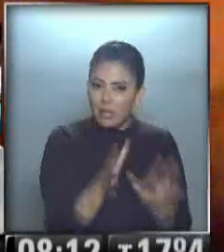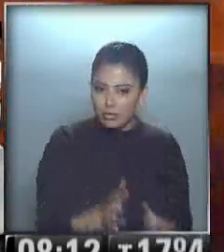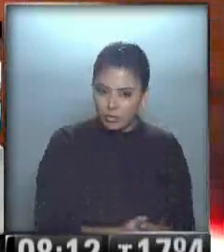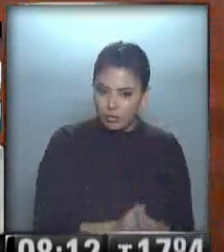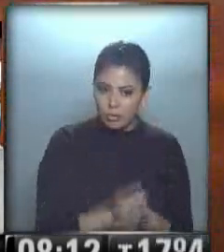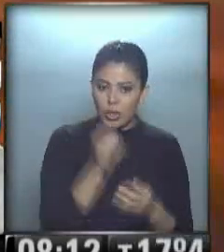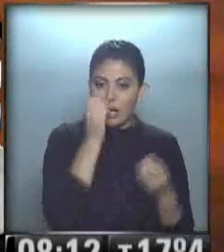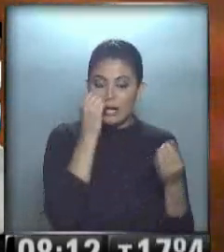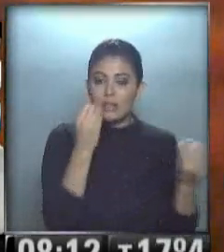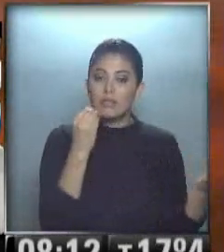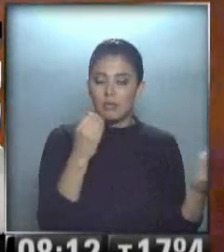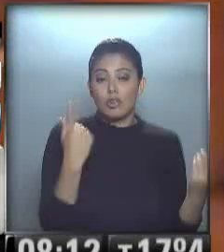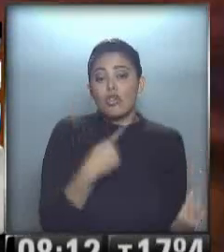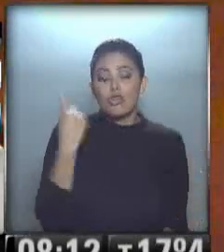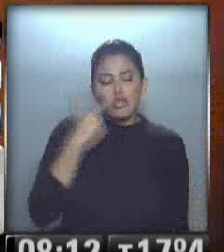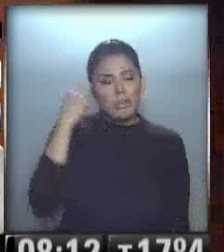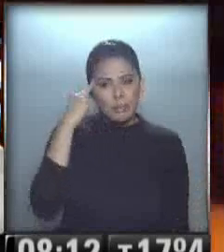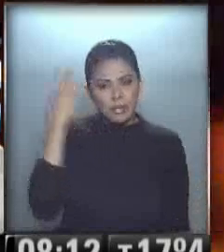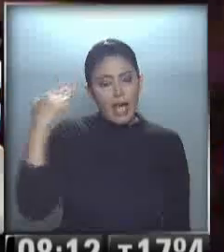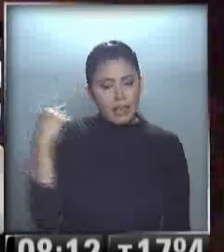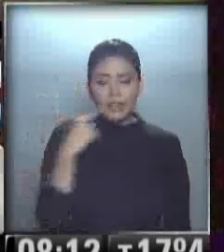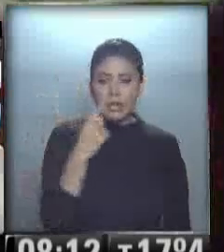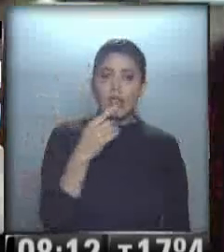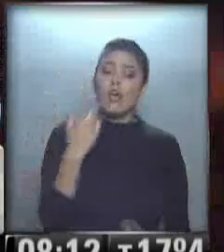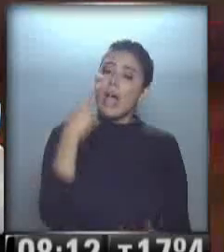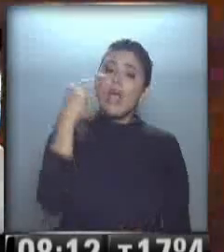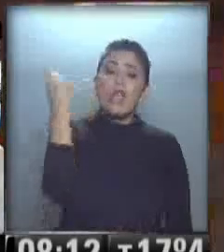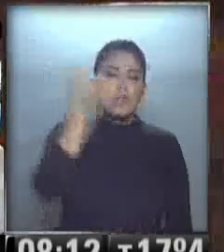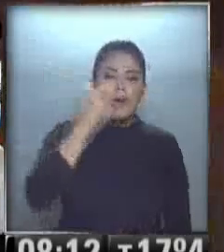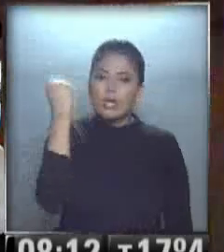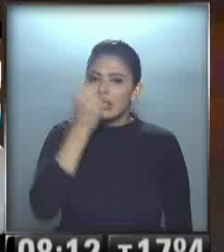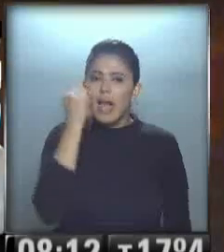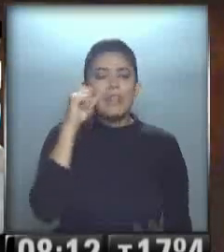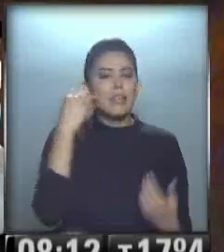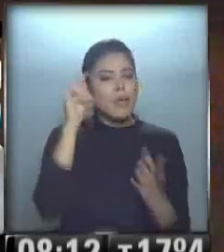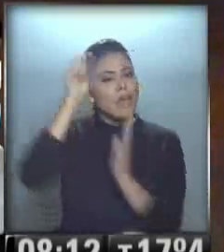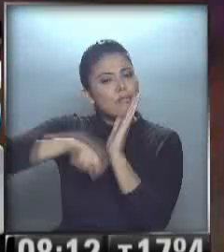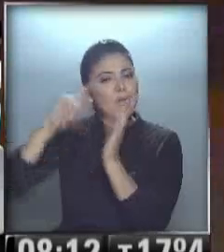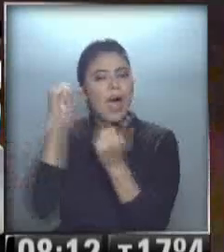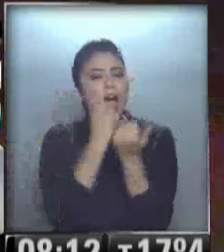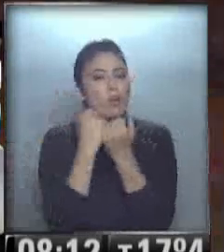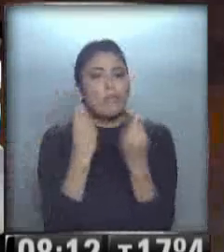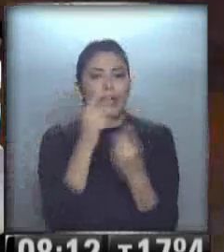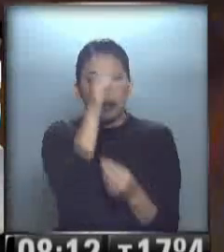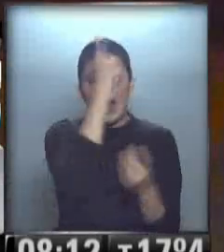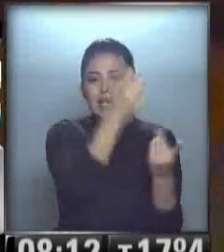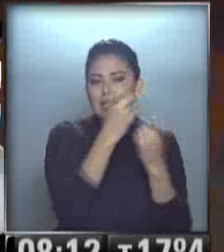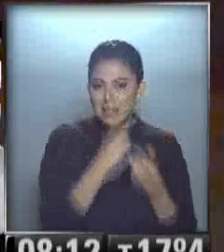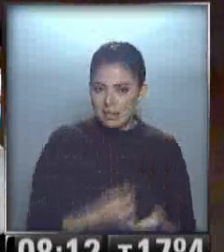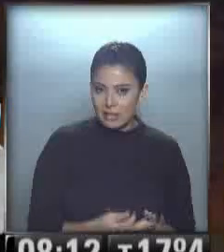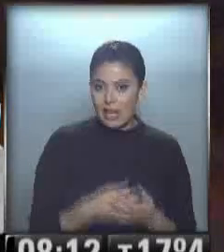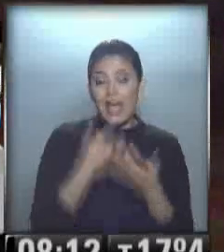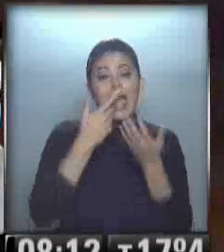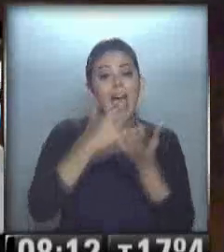¿no es cierto? Entonces, nosotros en su momento dijimos que es importante la firma del acuerdo en el marco de una necesidad porque evitó